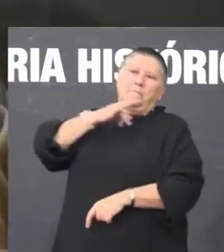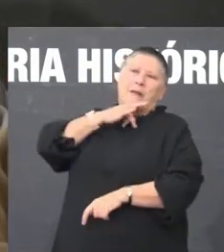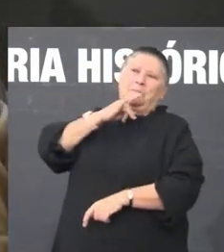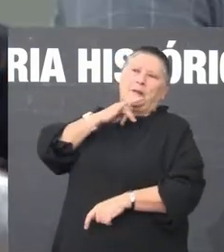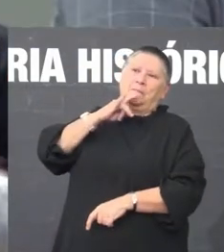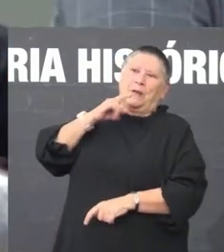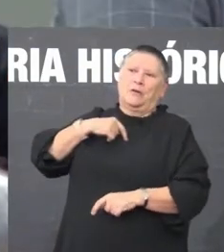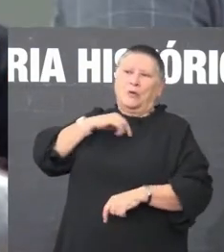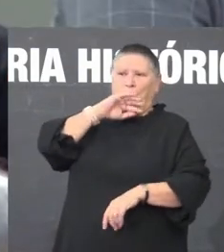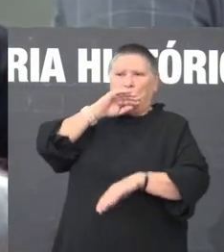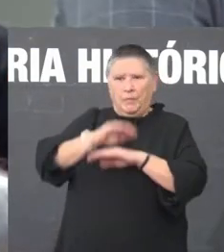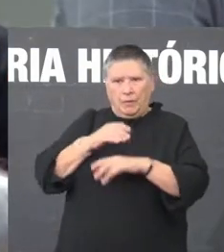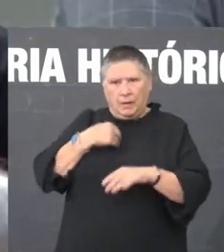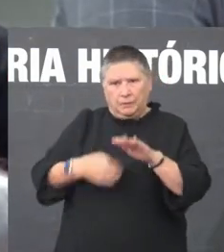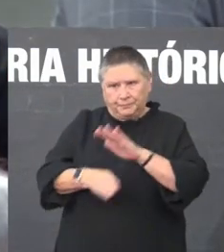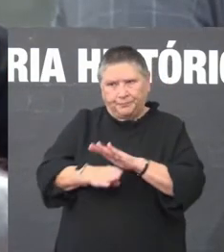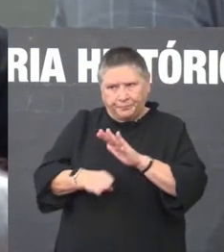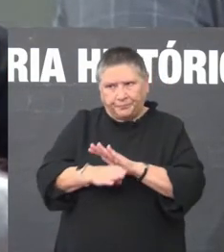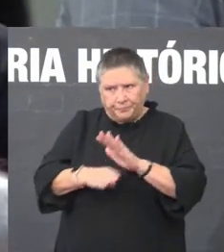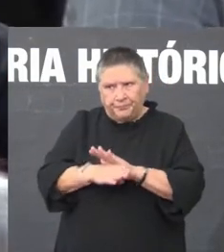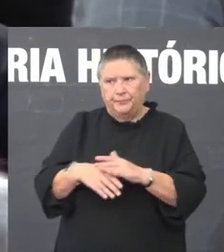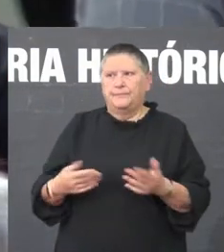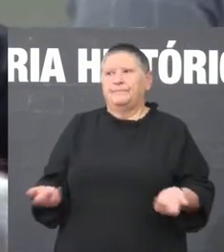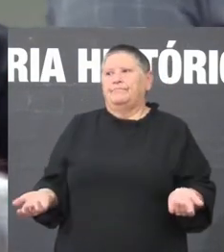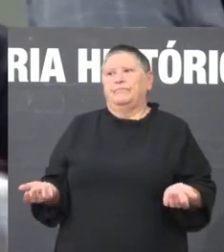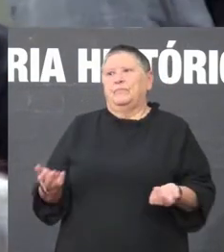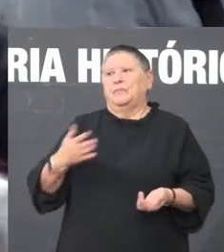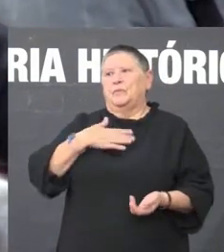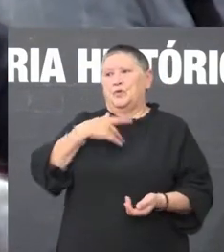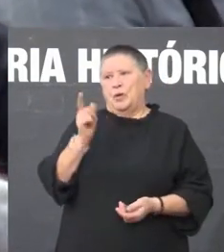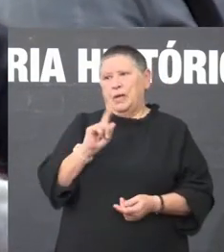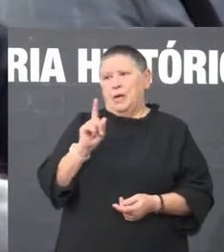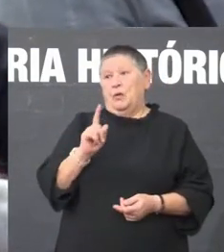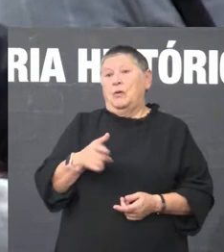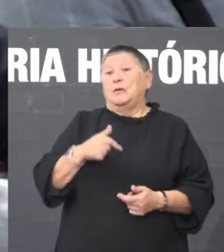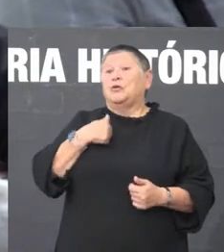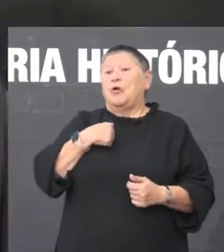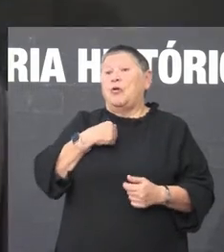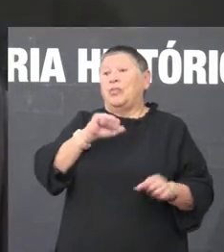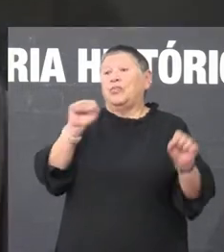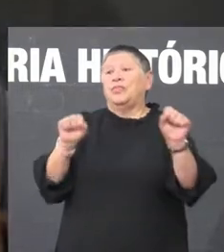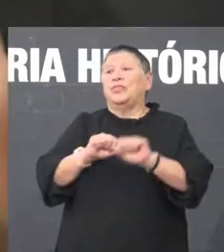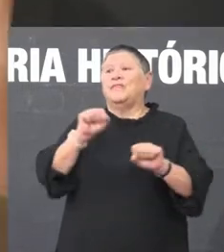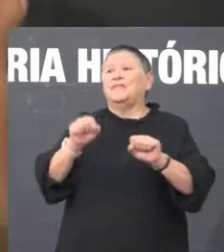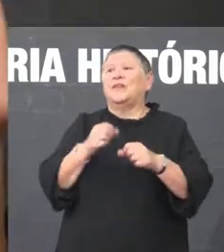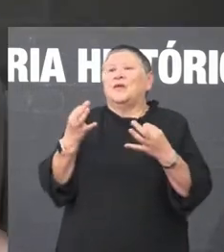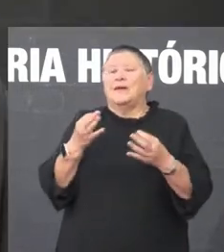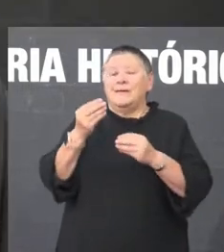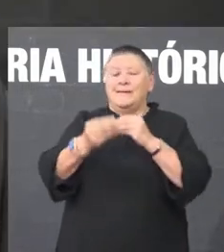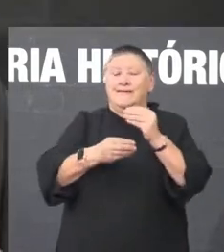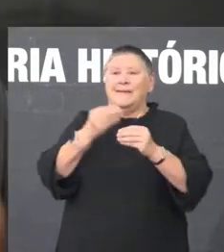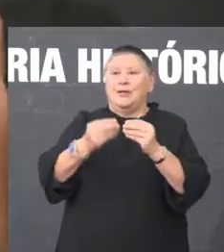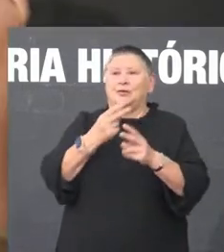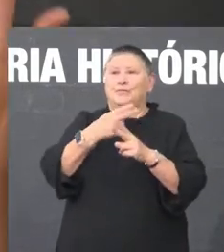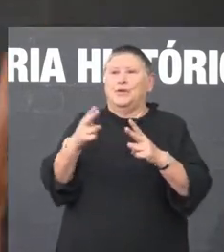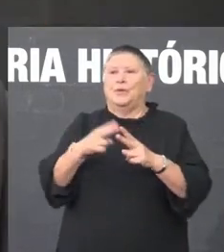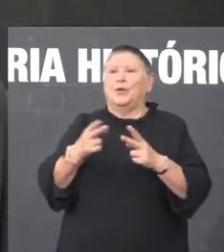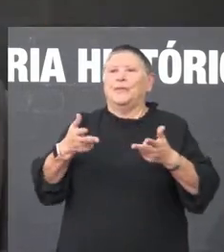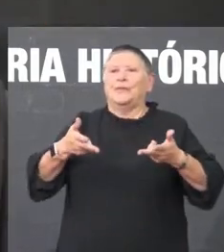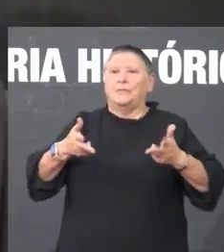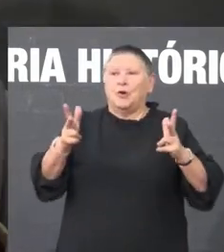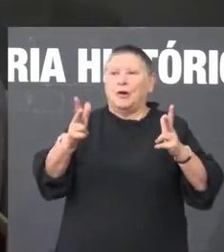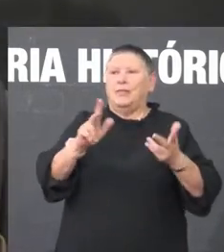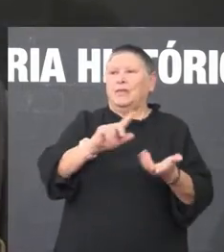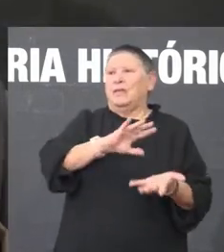tomaron absolutamente erradas. Creo que precisamente con isto remato, defender proxectos políticos democratizadores,